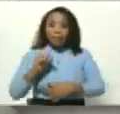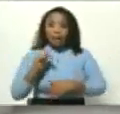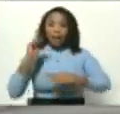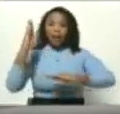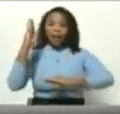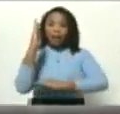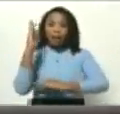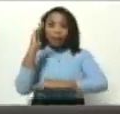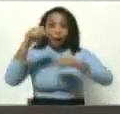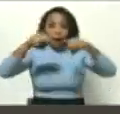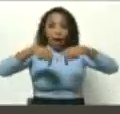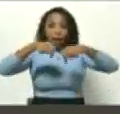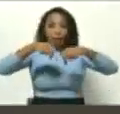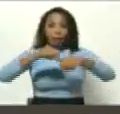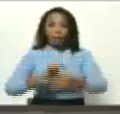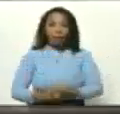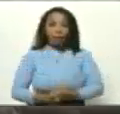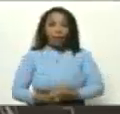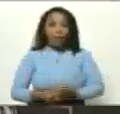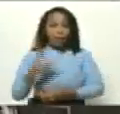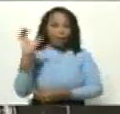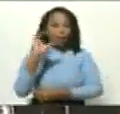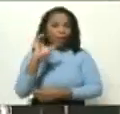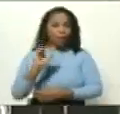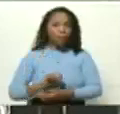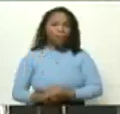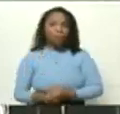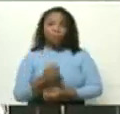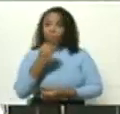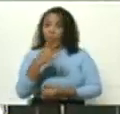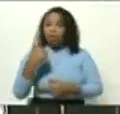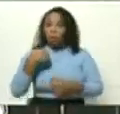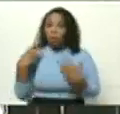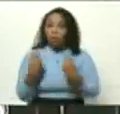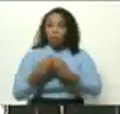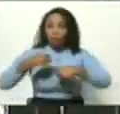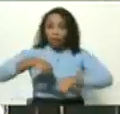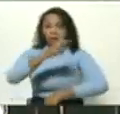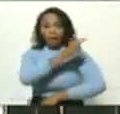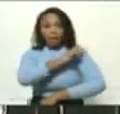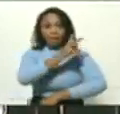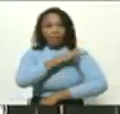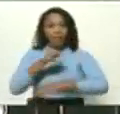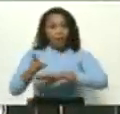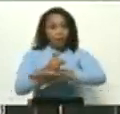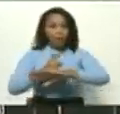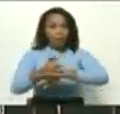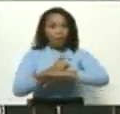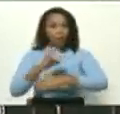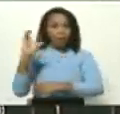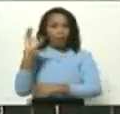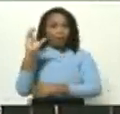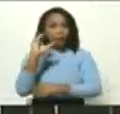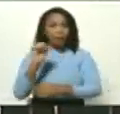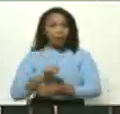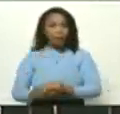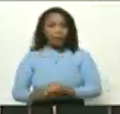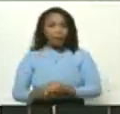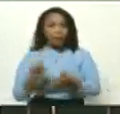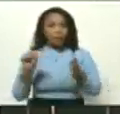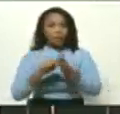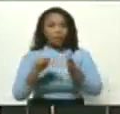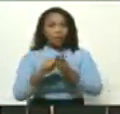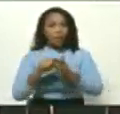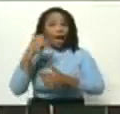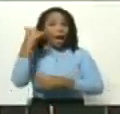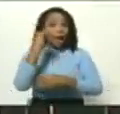Iglesia aquí en Caracas. Bueno, aquí estoy con el jefe de gobierno de Caracas, donde tenemos